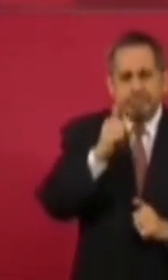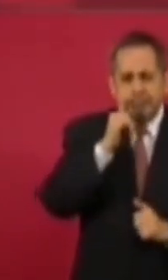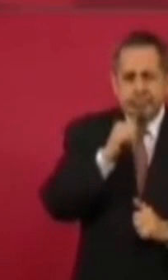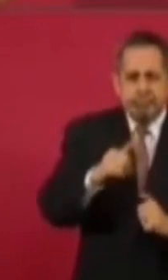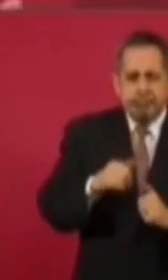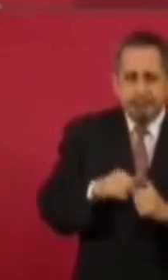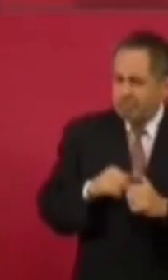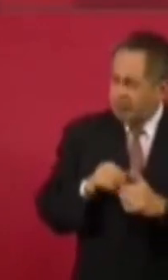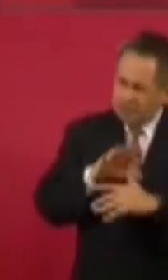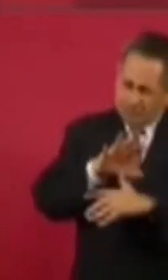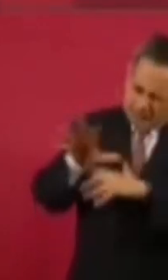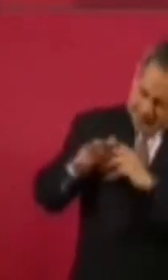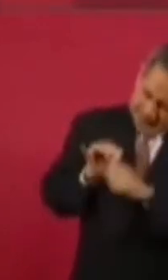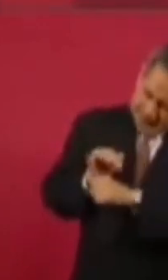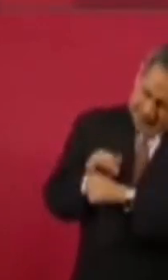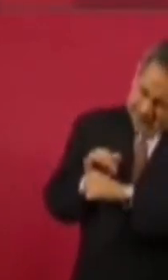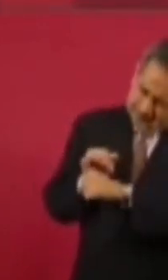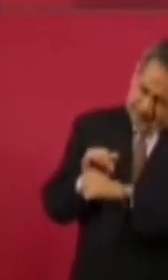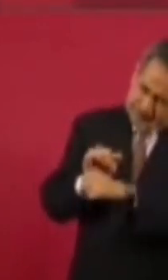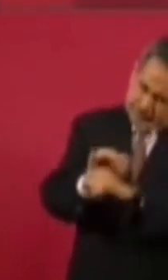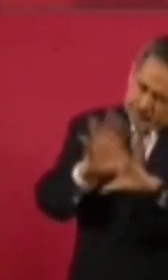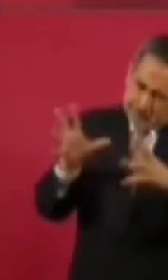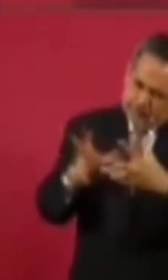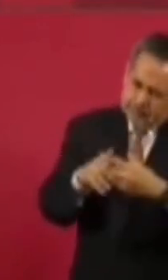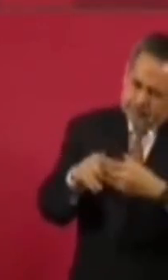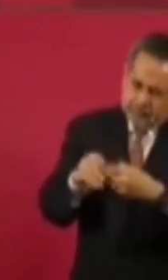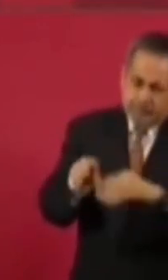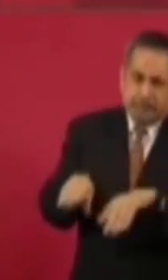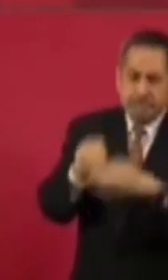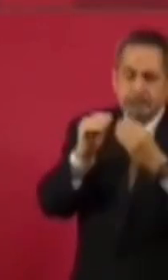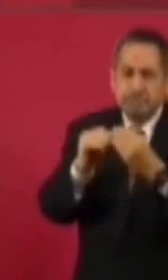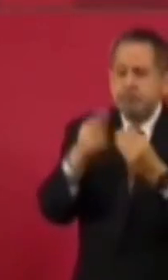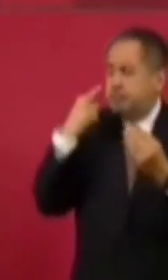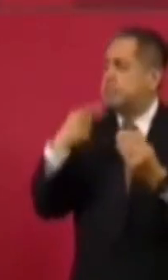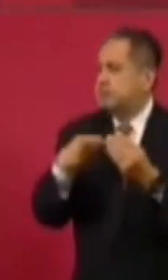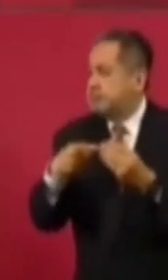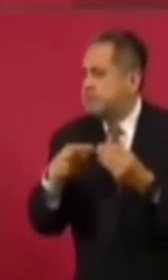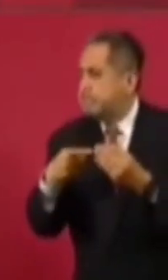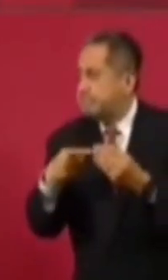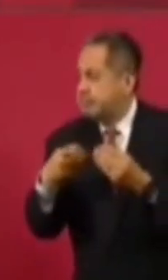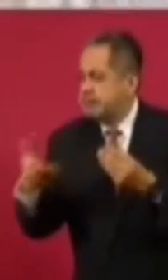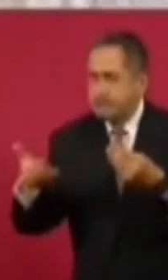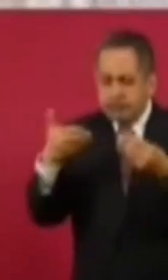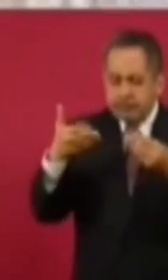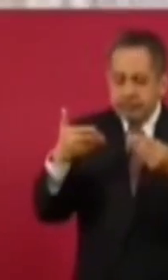se audita todo y se empieza a aclarar.